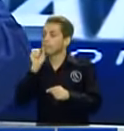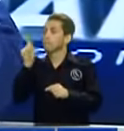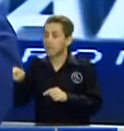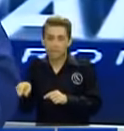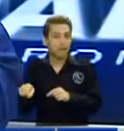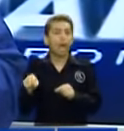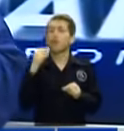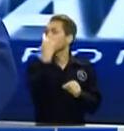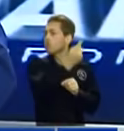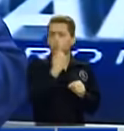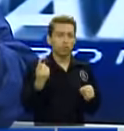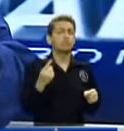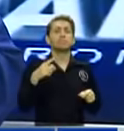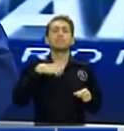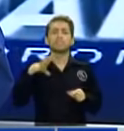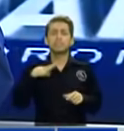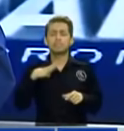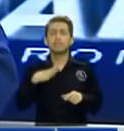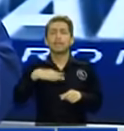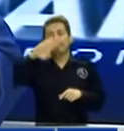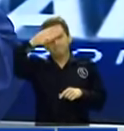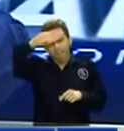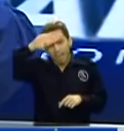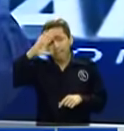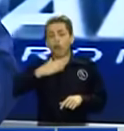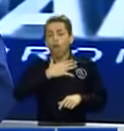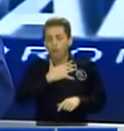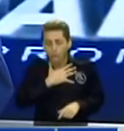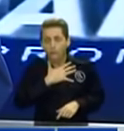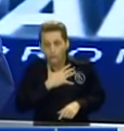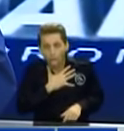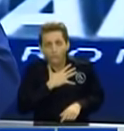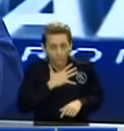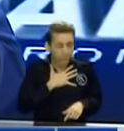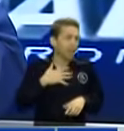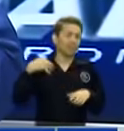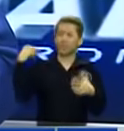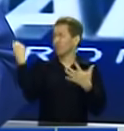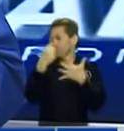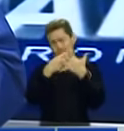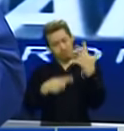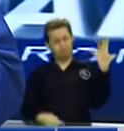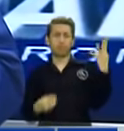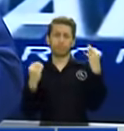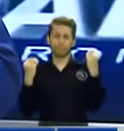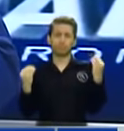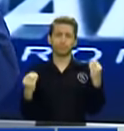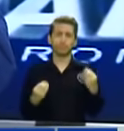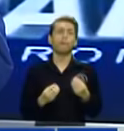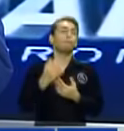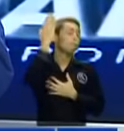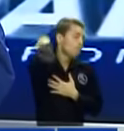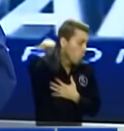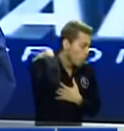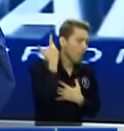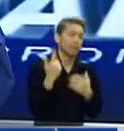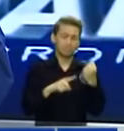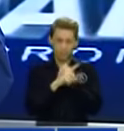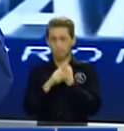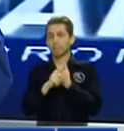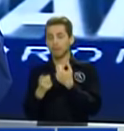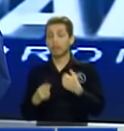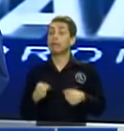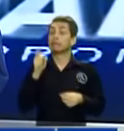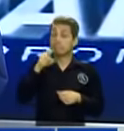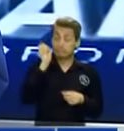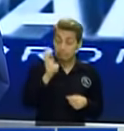tos, dolor de cuerpo increíble, etcétera, etcétera. Y problemas pulmonares. Y ahí es en donde nosotros